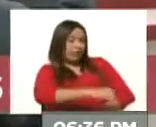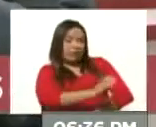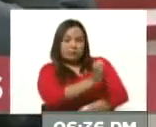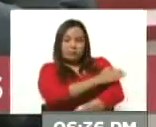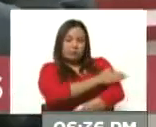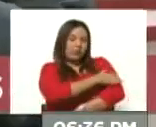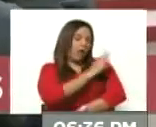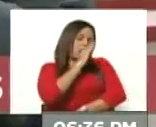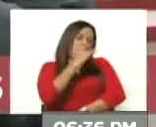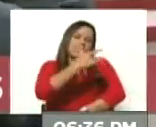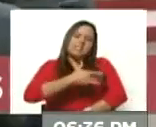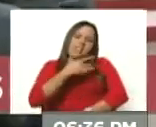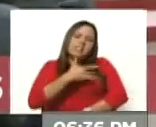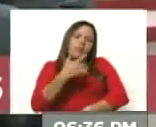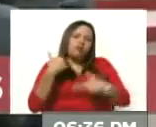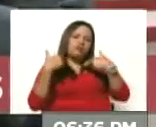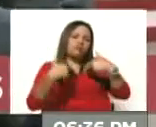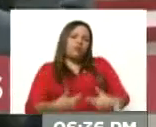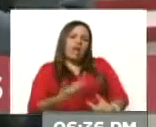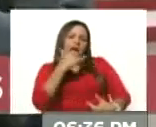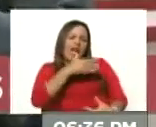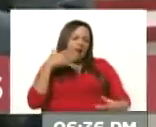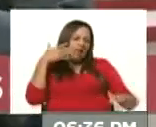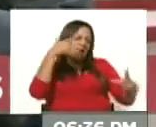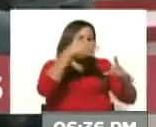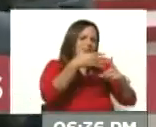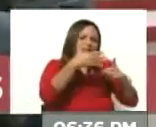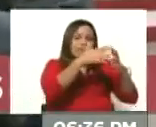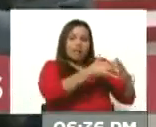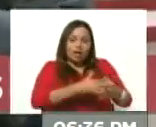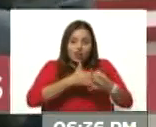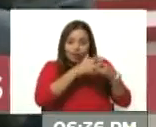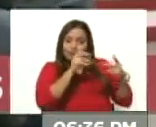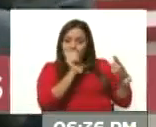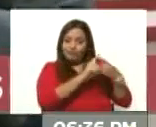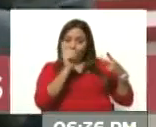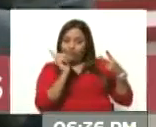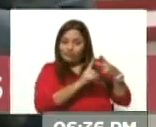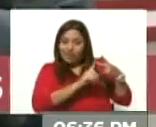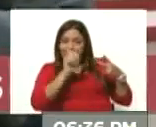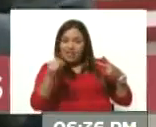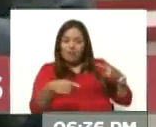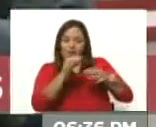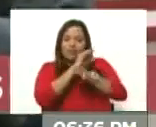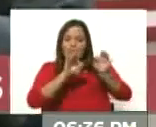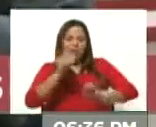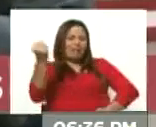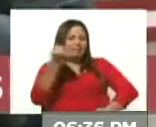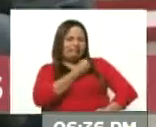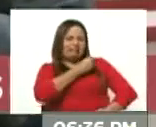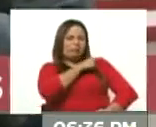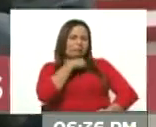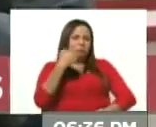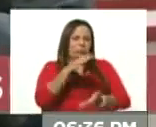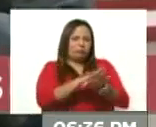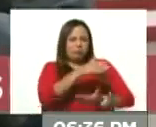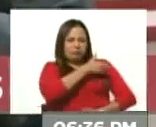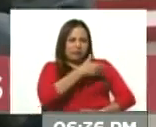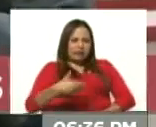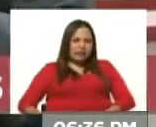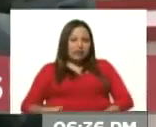sensibilidad se enfrenta al imperialismo norteamericano se ha enfrentado intento de magnicidio se ha enfrentado